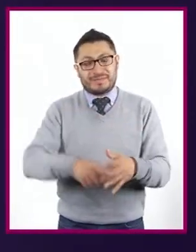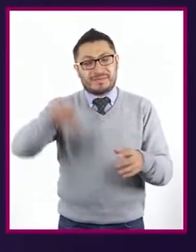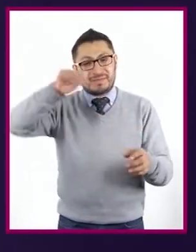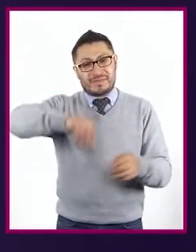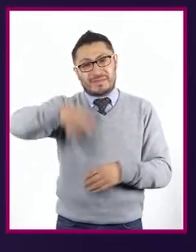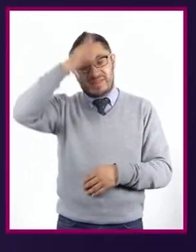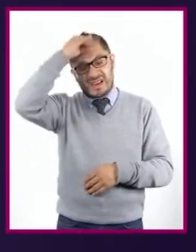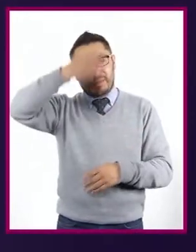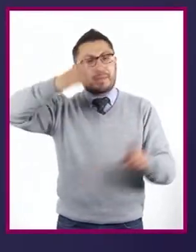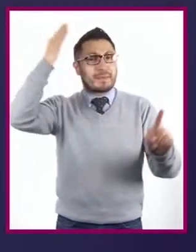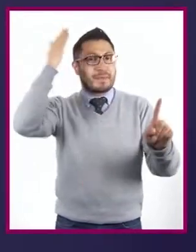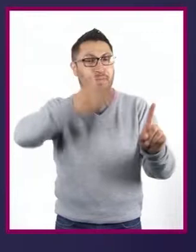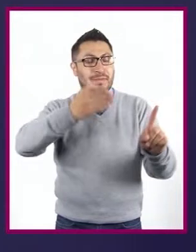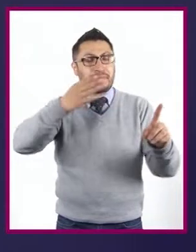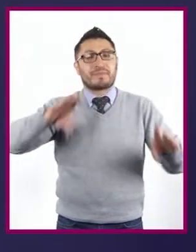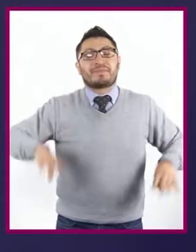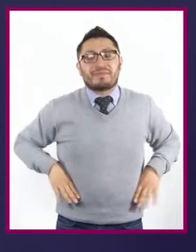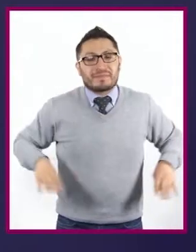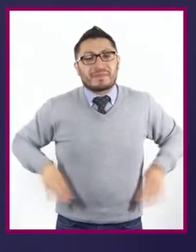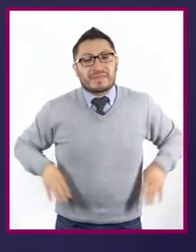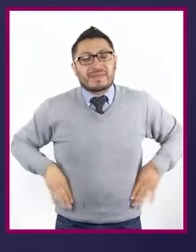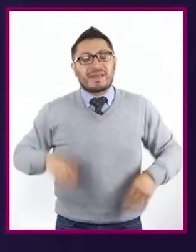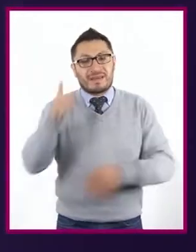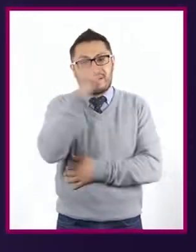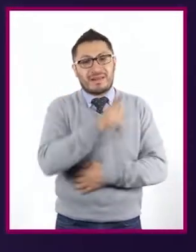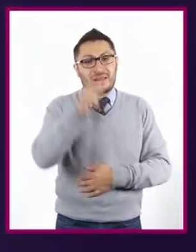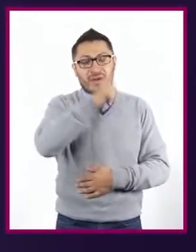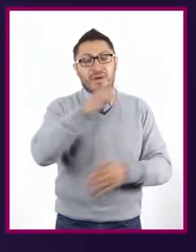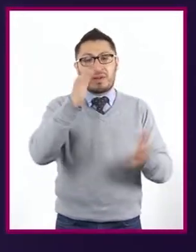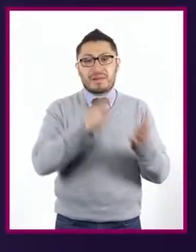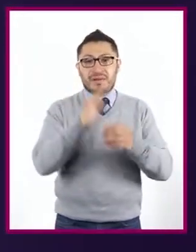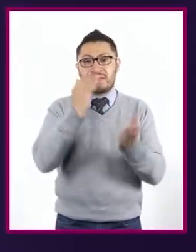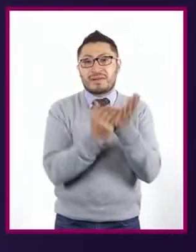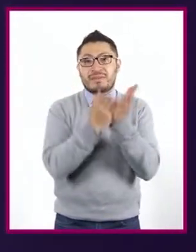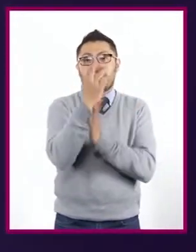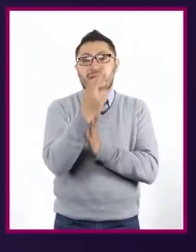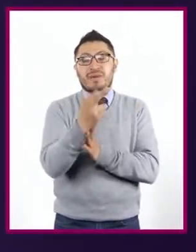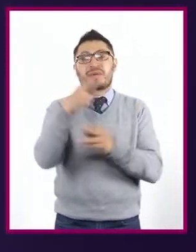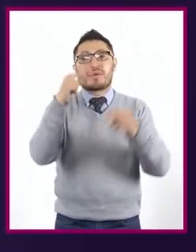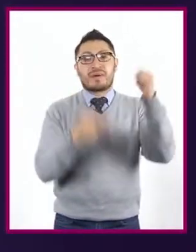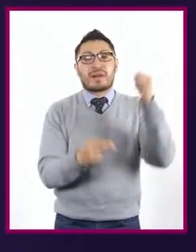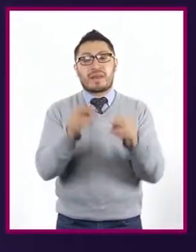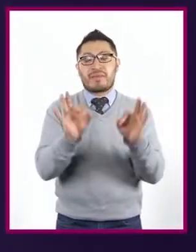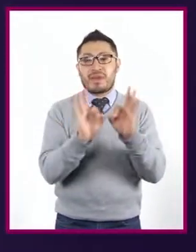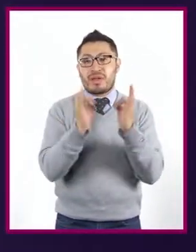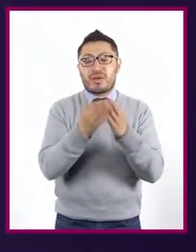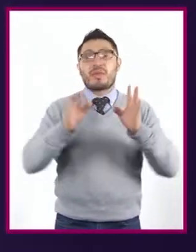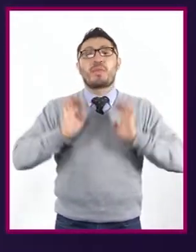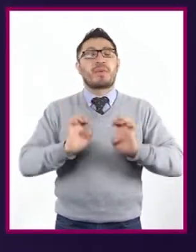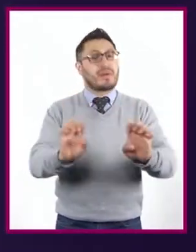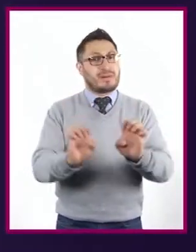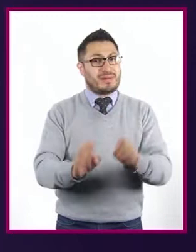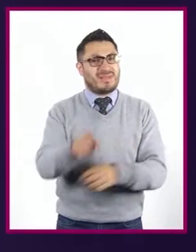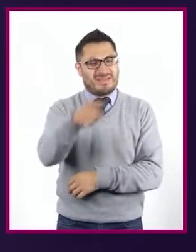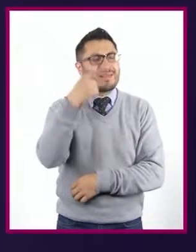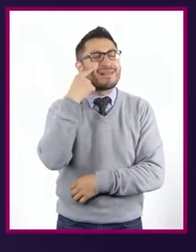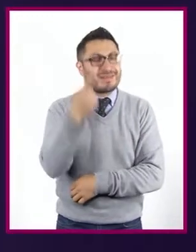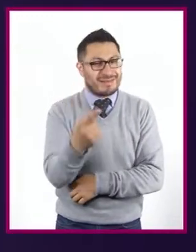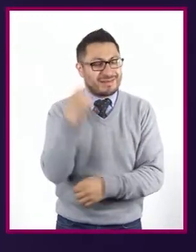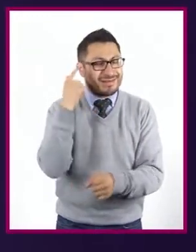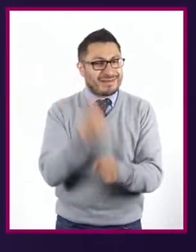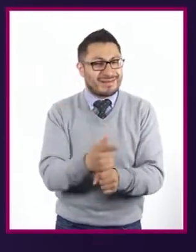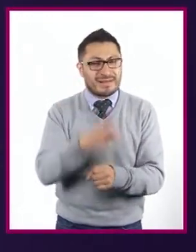que se enfocará en las características del lenguaje con mayor nivel de formalidad. Si se han fijado, no todas las